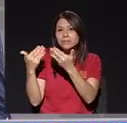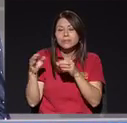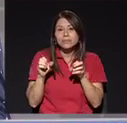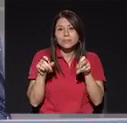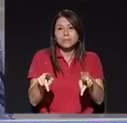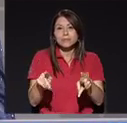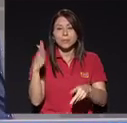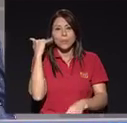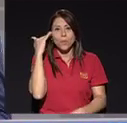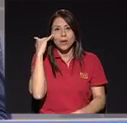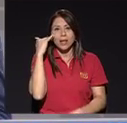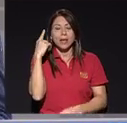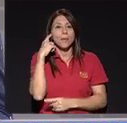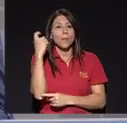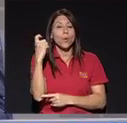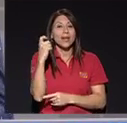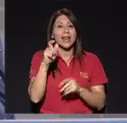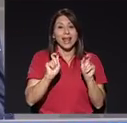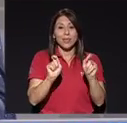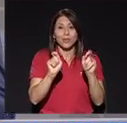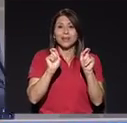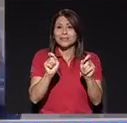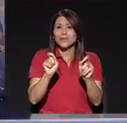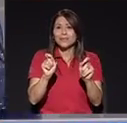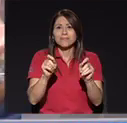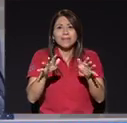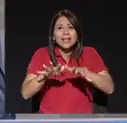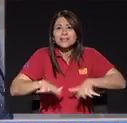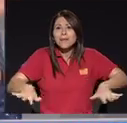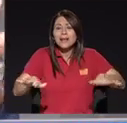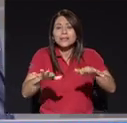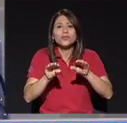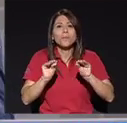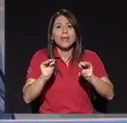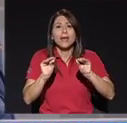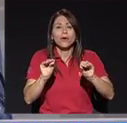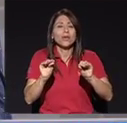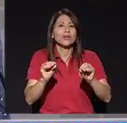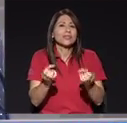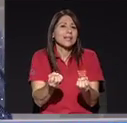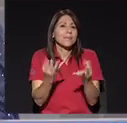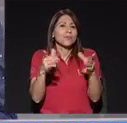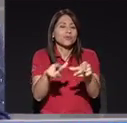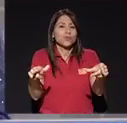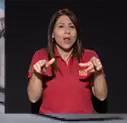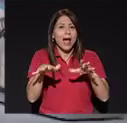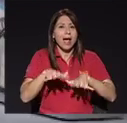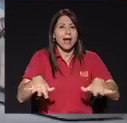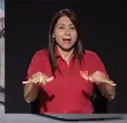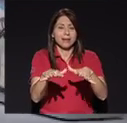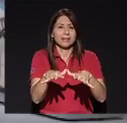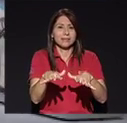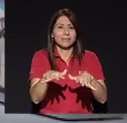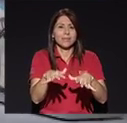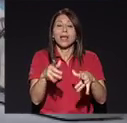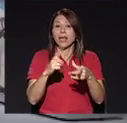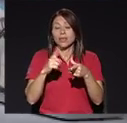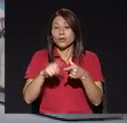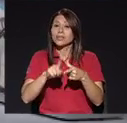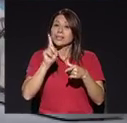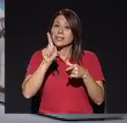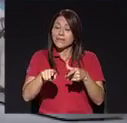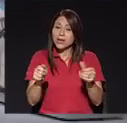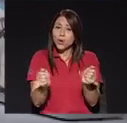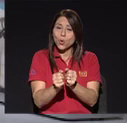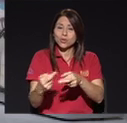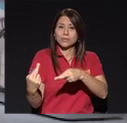precisamente por esto, porque la educación y los espacios pedagógicos están en muchos lados, ¿verdad? Entonces, asumir esto